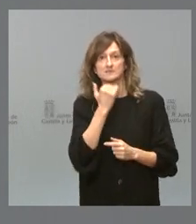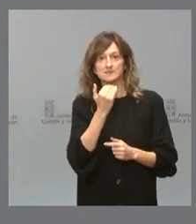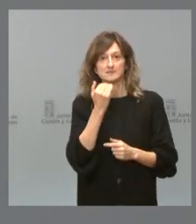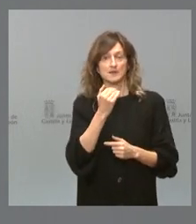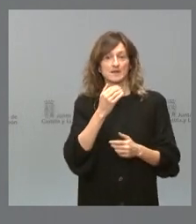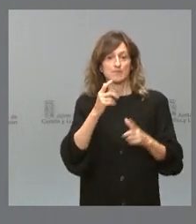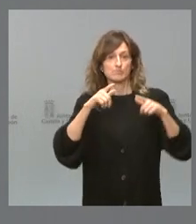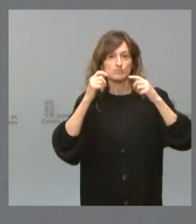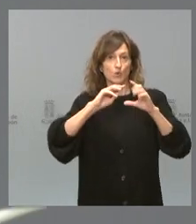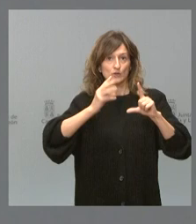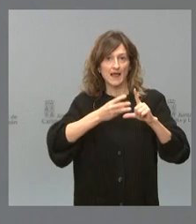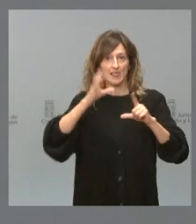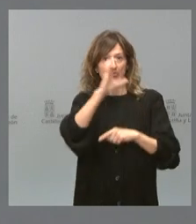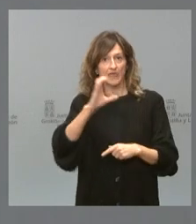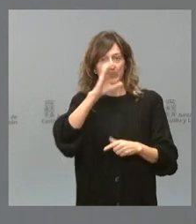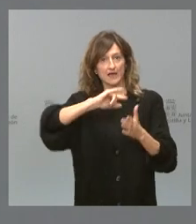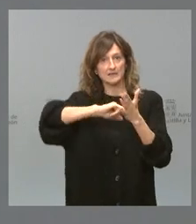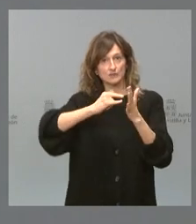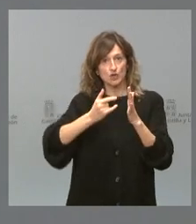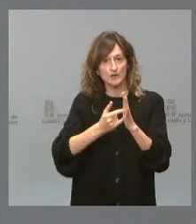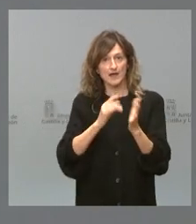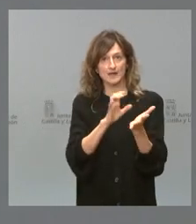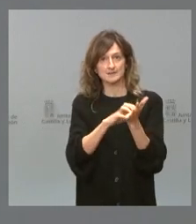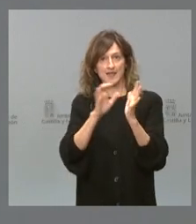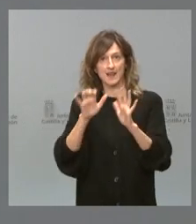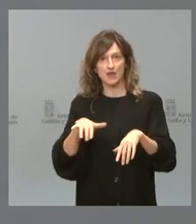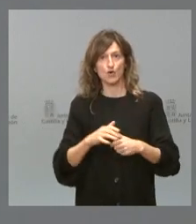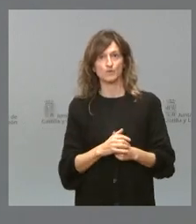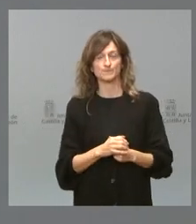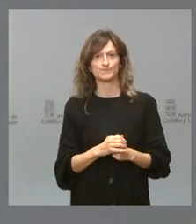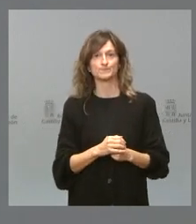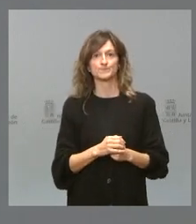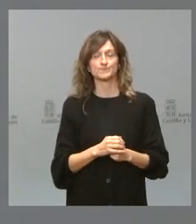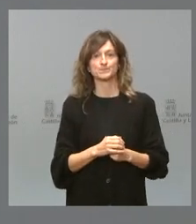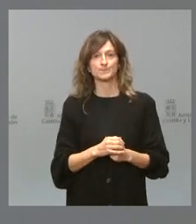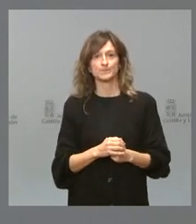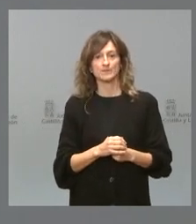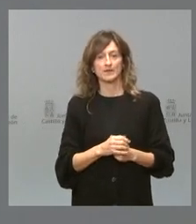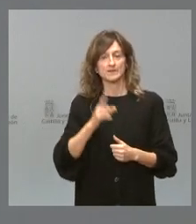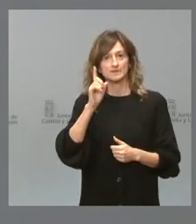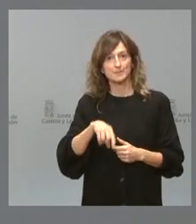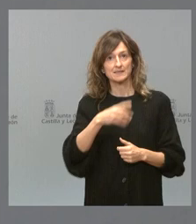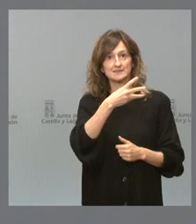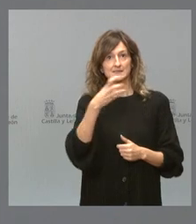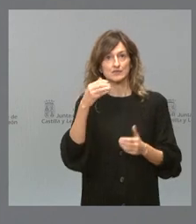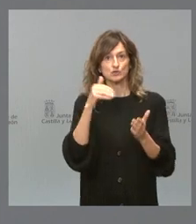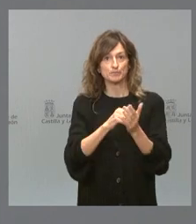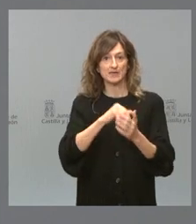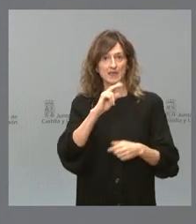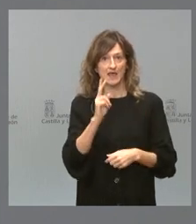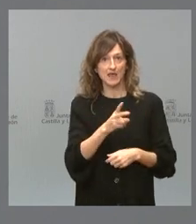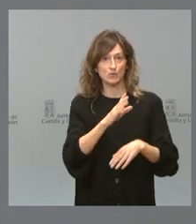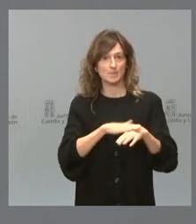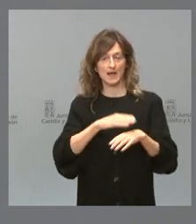el portal de la ciencia y la tecnología de Castilla y león y más de 300.000 euros para